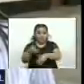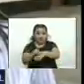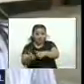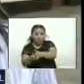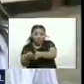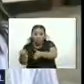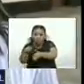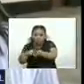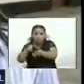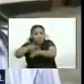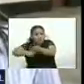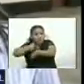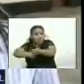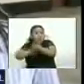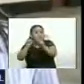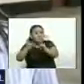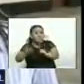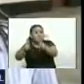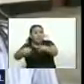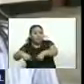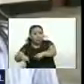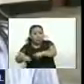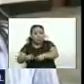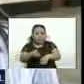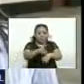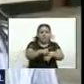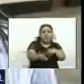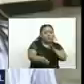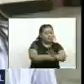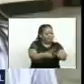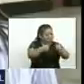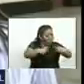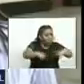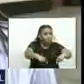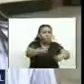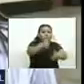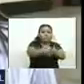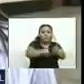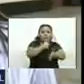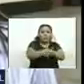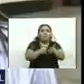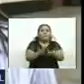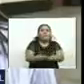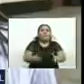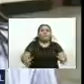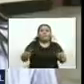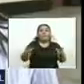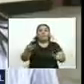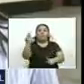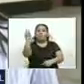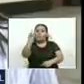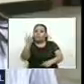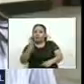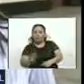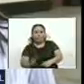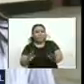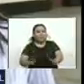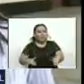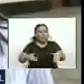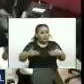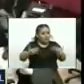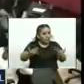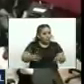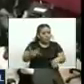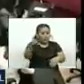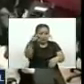mantenerse en el poder. Nosotros los diputados vamos a seguir luchando por recuperar la libertad de Venezuela y nos vamos a mantener